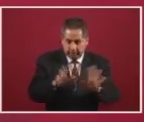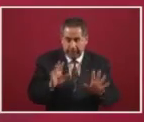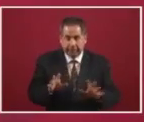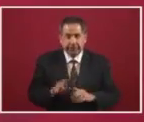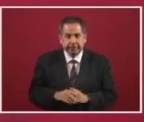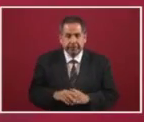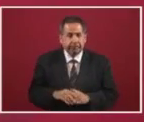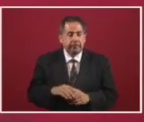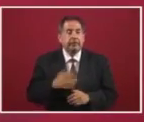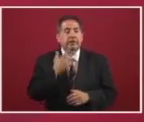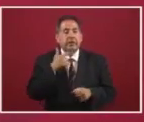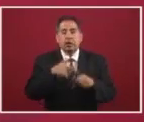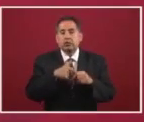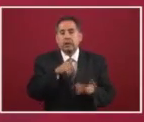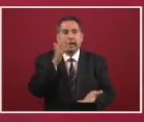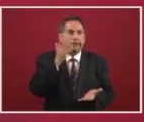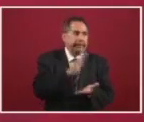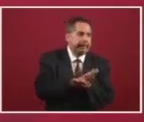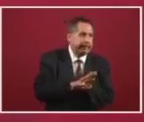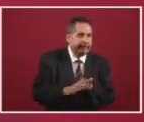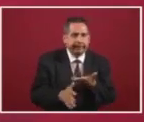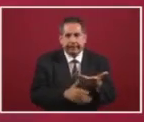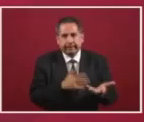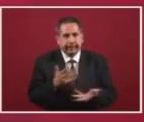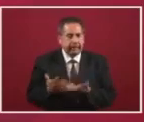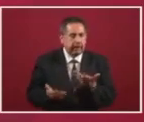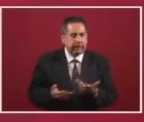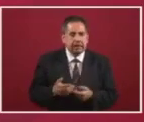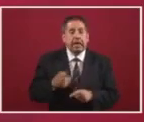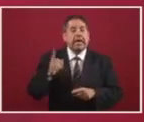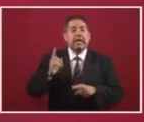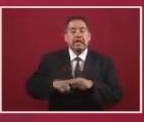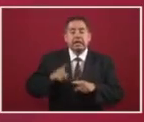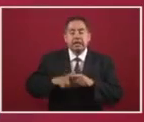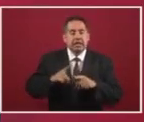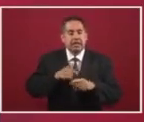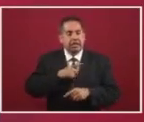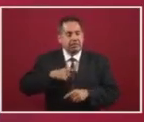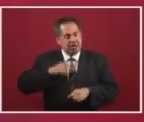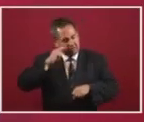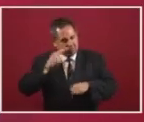por el desabasto, ¿quién tiene que dar la cara?